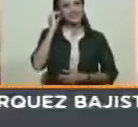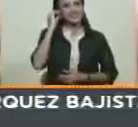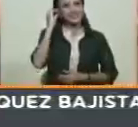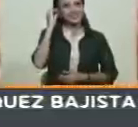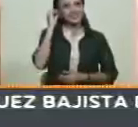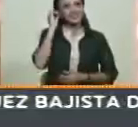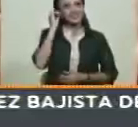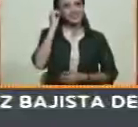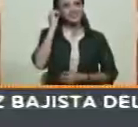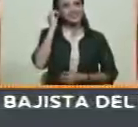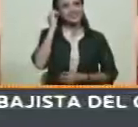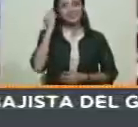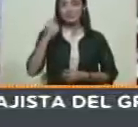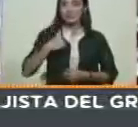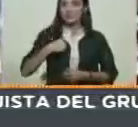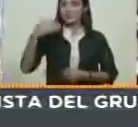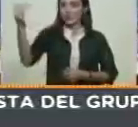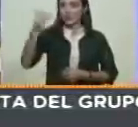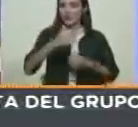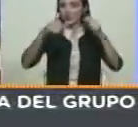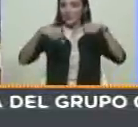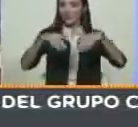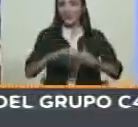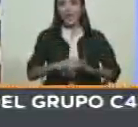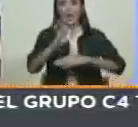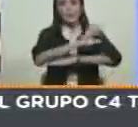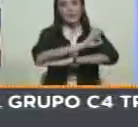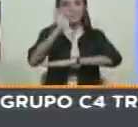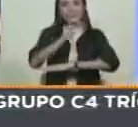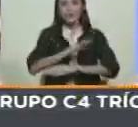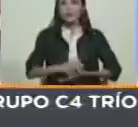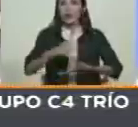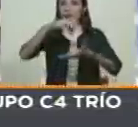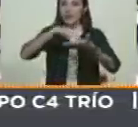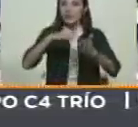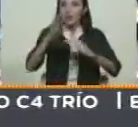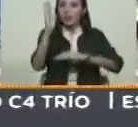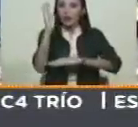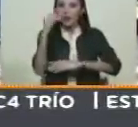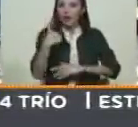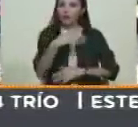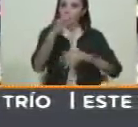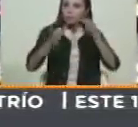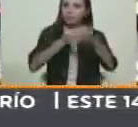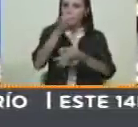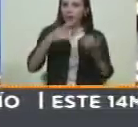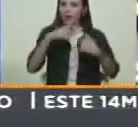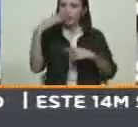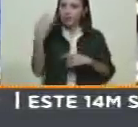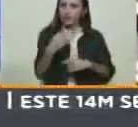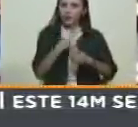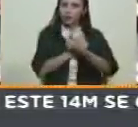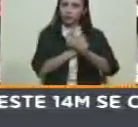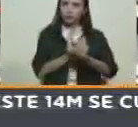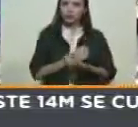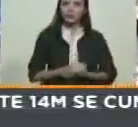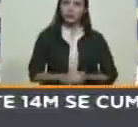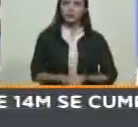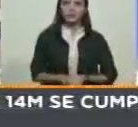yo he venido a hablar de barquisimeto en el estado lara con la verdad de mi corazón